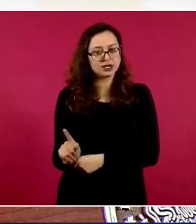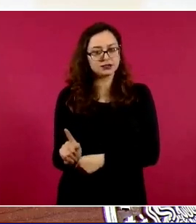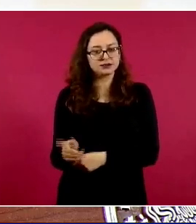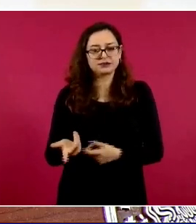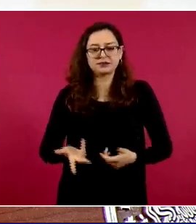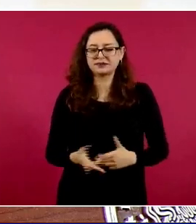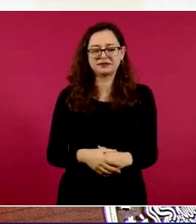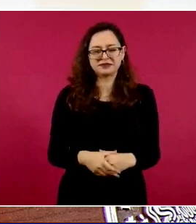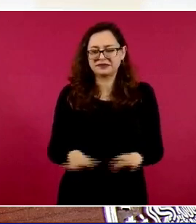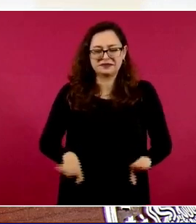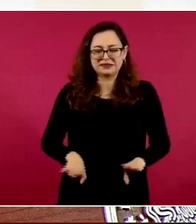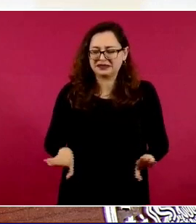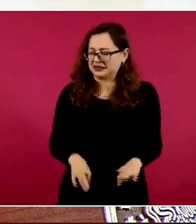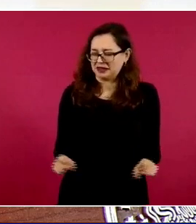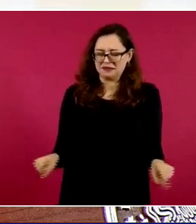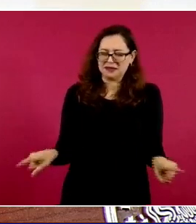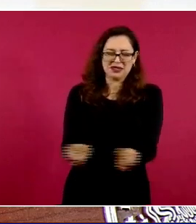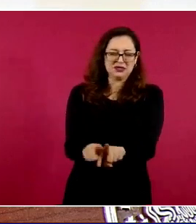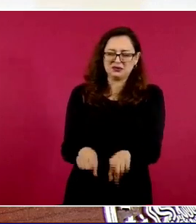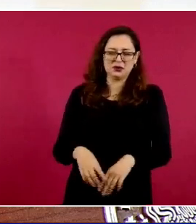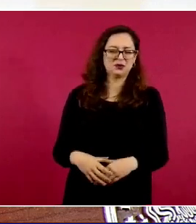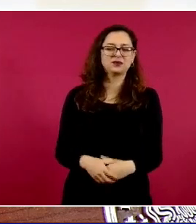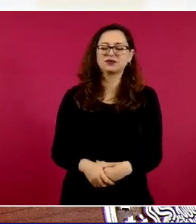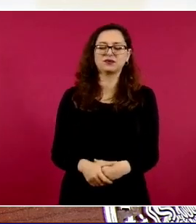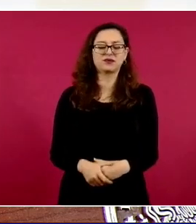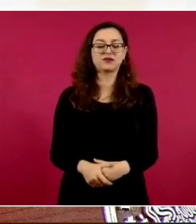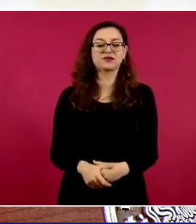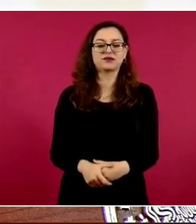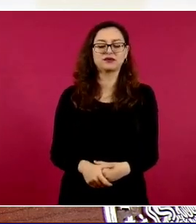No son muchas las diferencias.